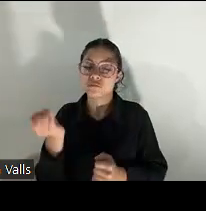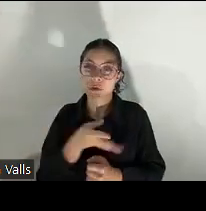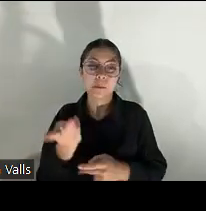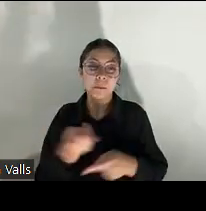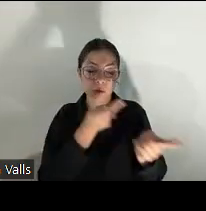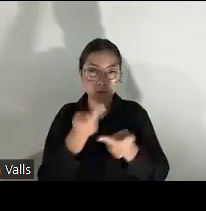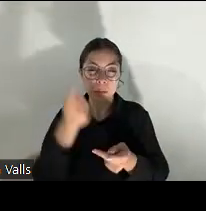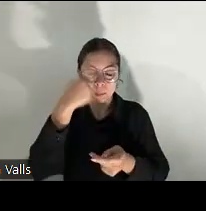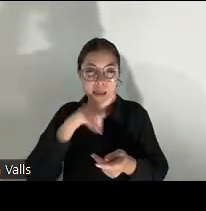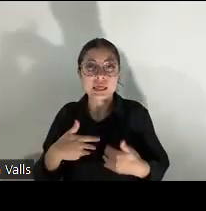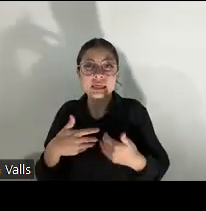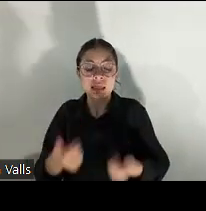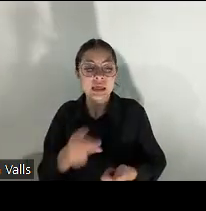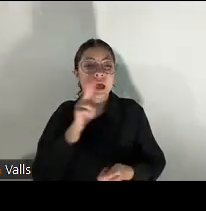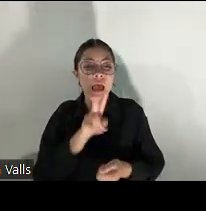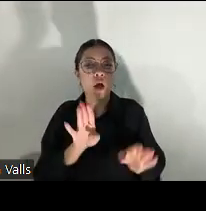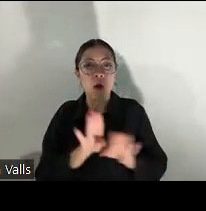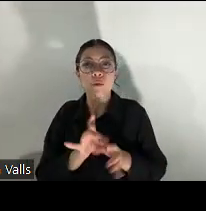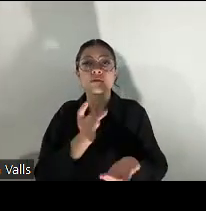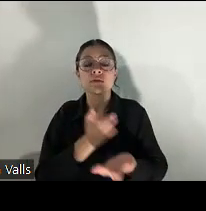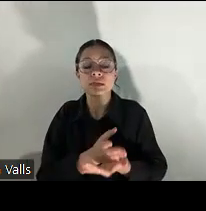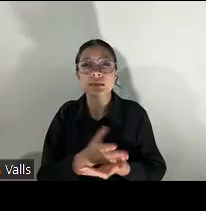ayuda mucho a regular el resto